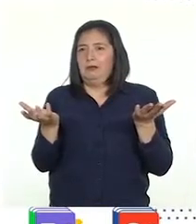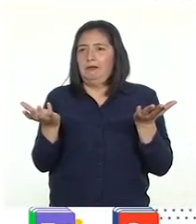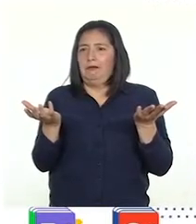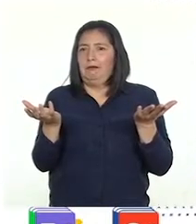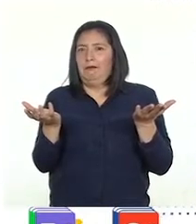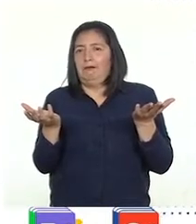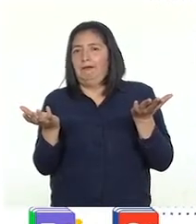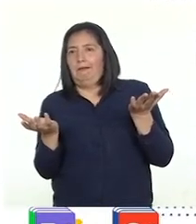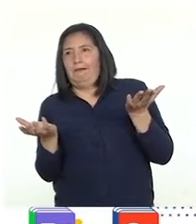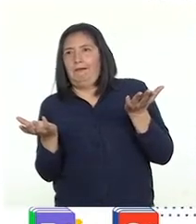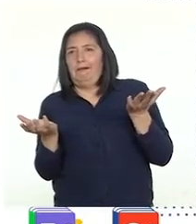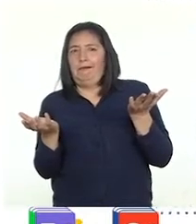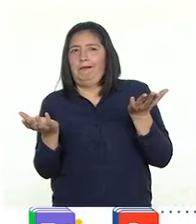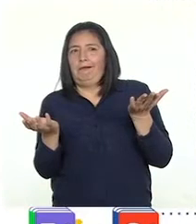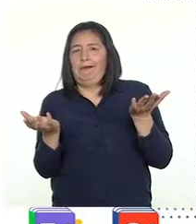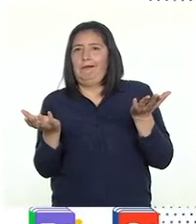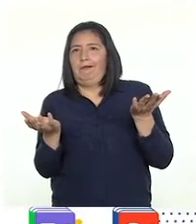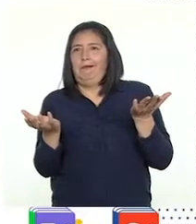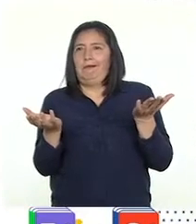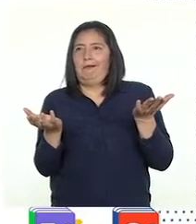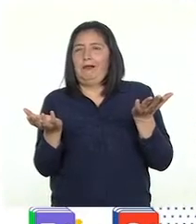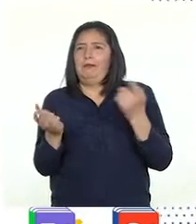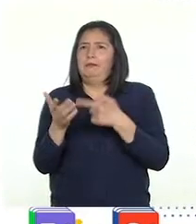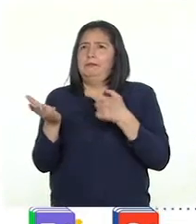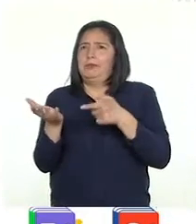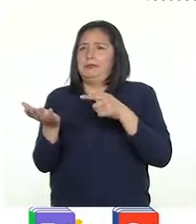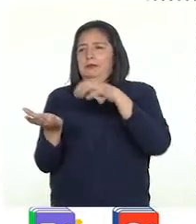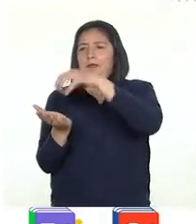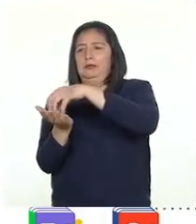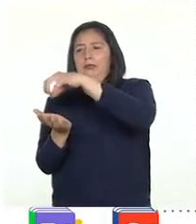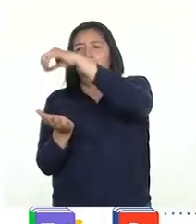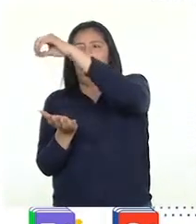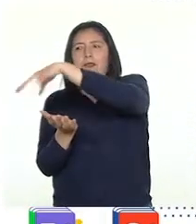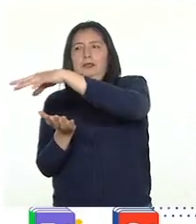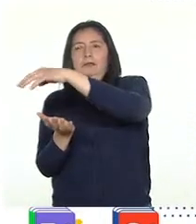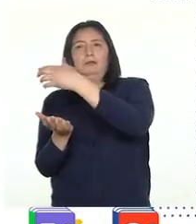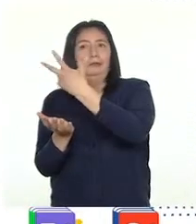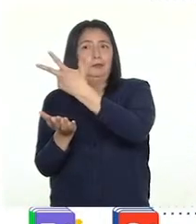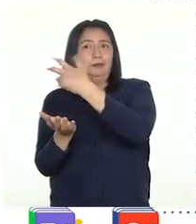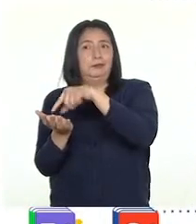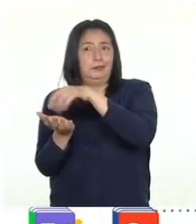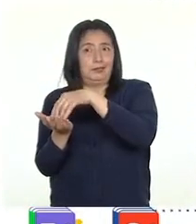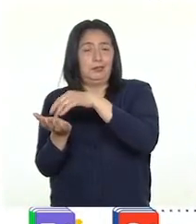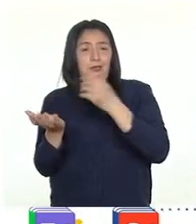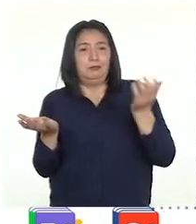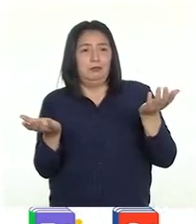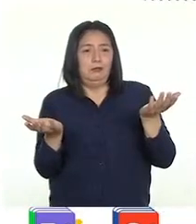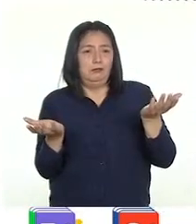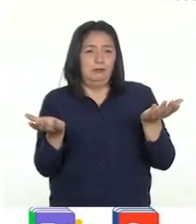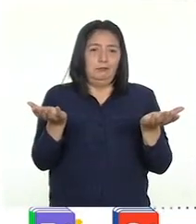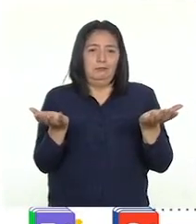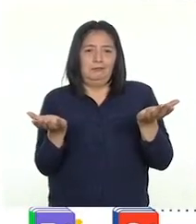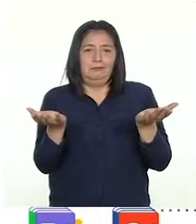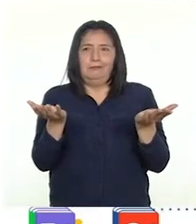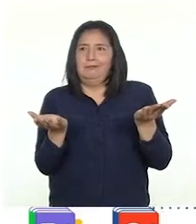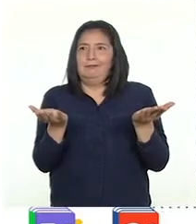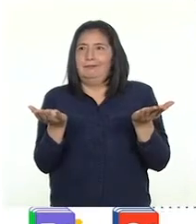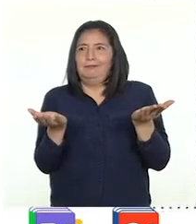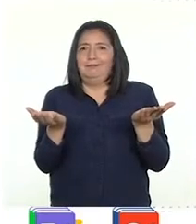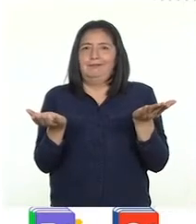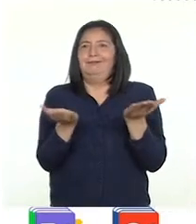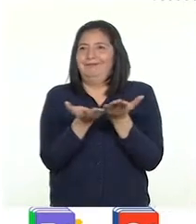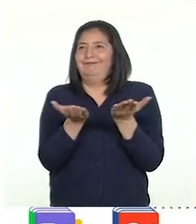la balanza pierde el equilibrio. Pero si también quitamos 3 kilogramos del otro platillo, la